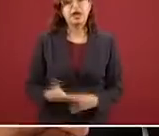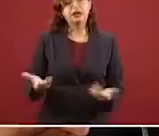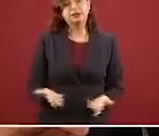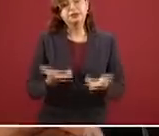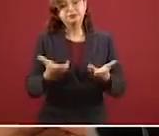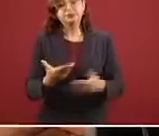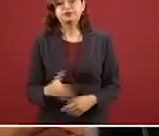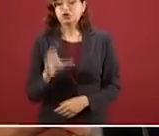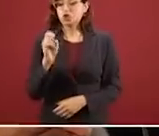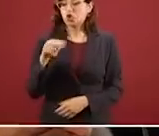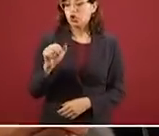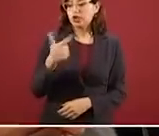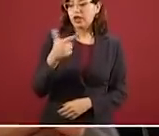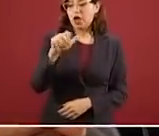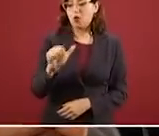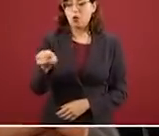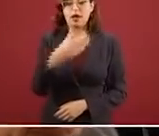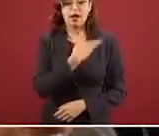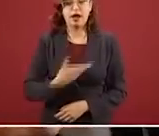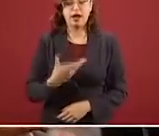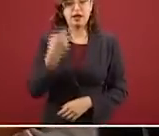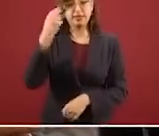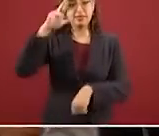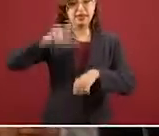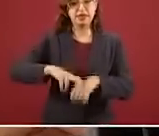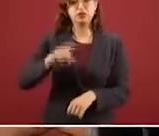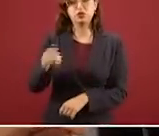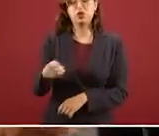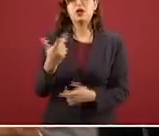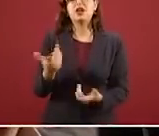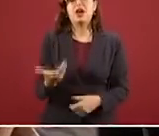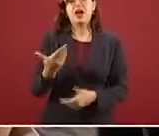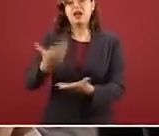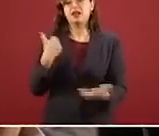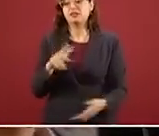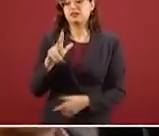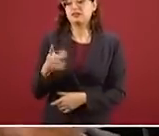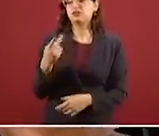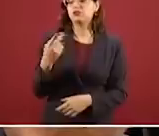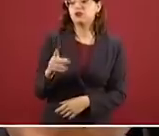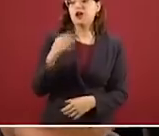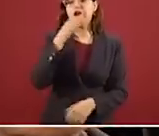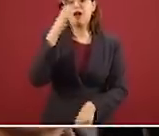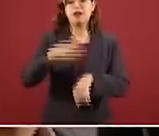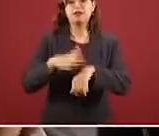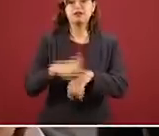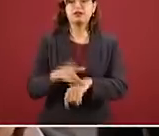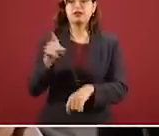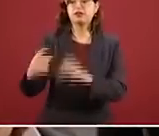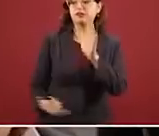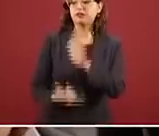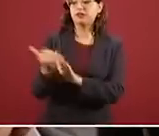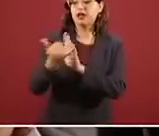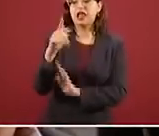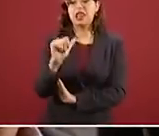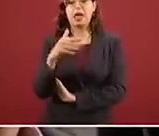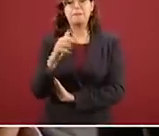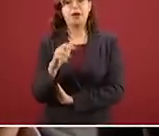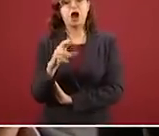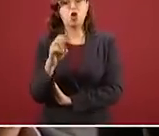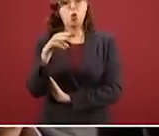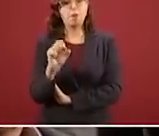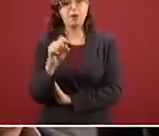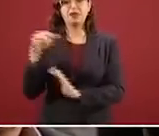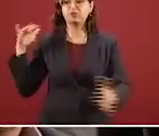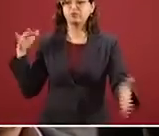doctora Blanca Jiménez Cisneros, el pasado 28 de noviembre, ordenó la suspensión de la construcción de la presa La Maroma,